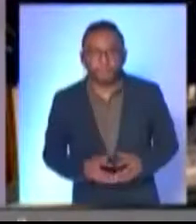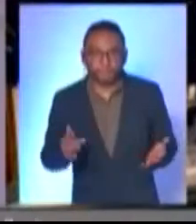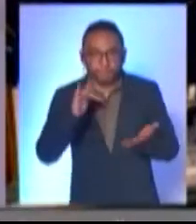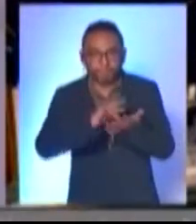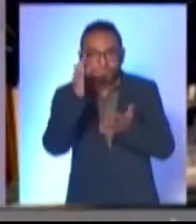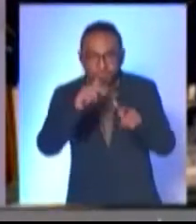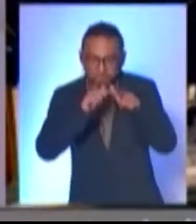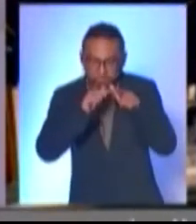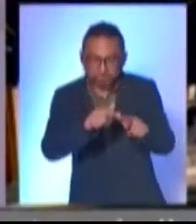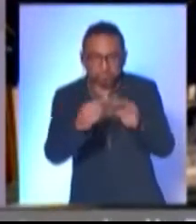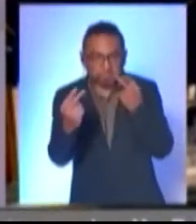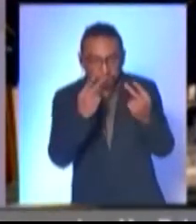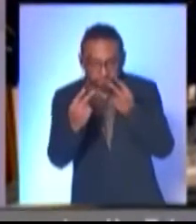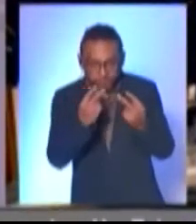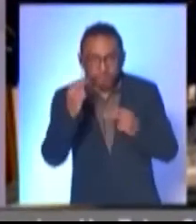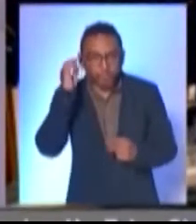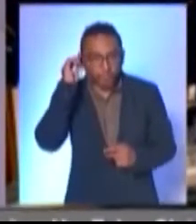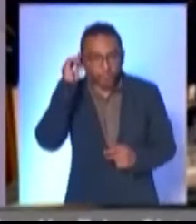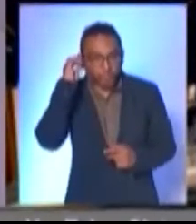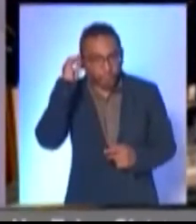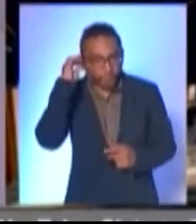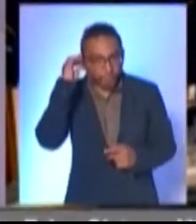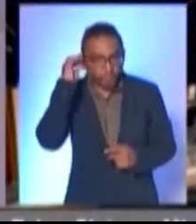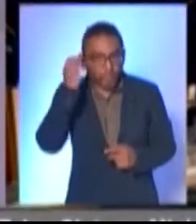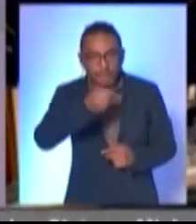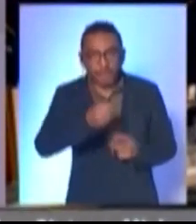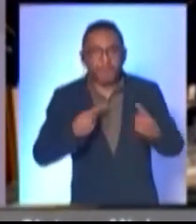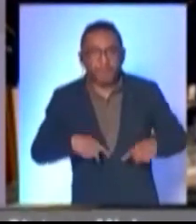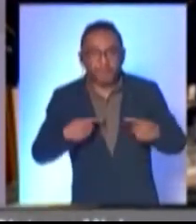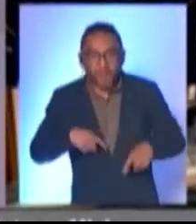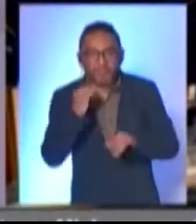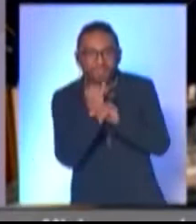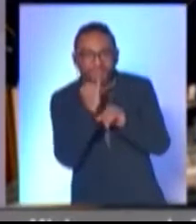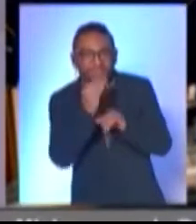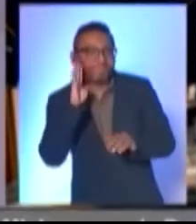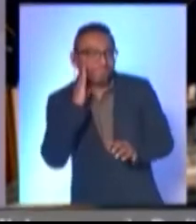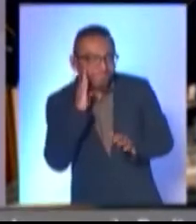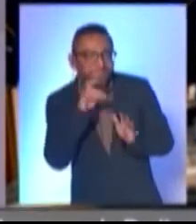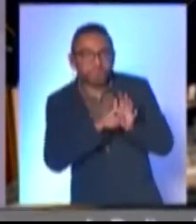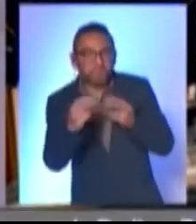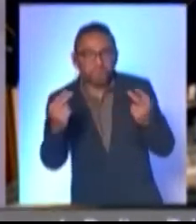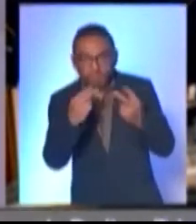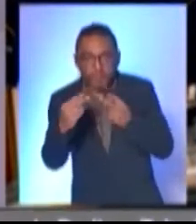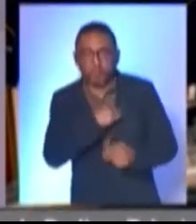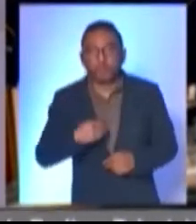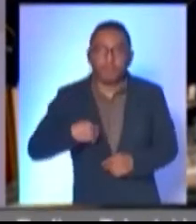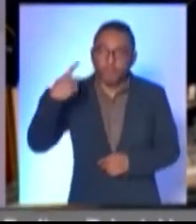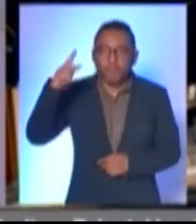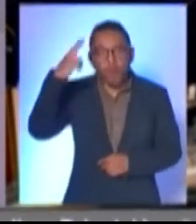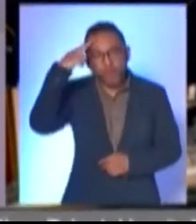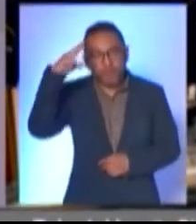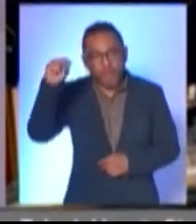Gracias por continuar con nosotros. También un saludo a las personas que nos siguen a través de redes sociales y que se ponen en contacto del municipio de Huetamo.